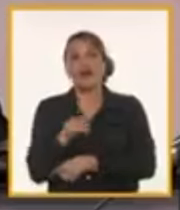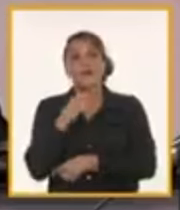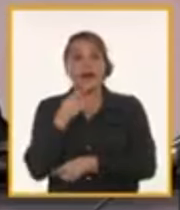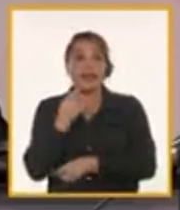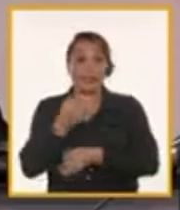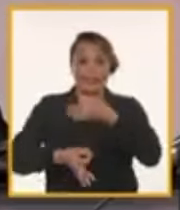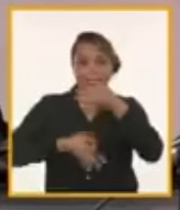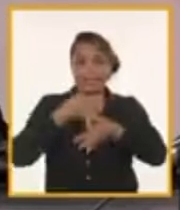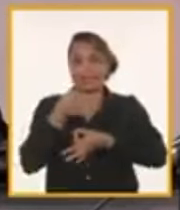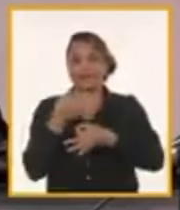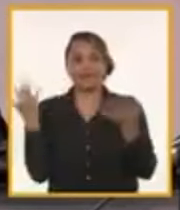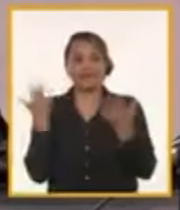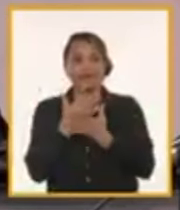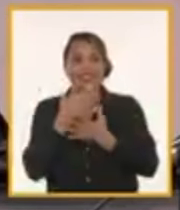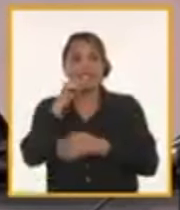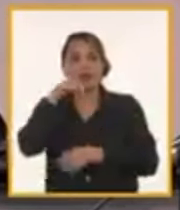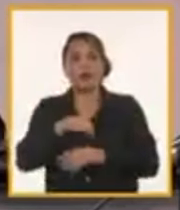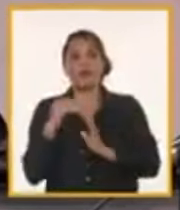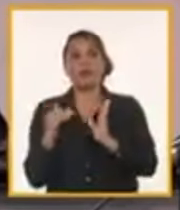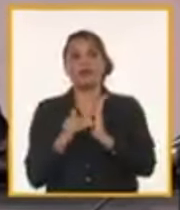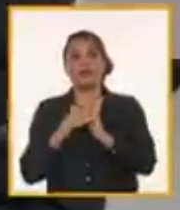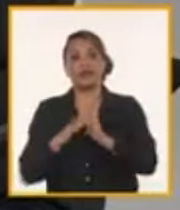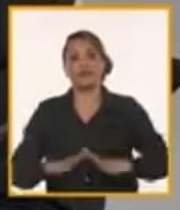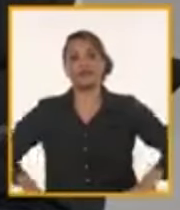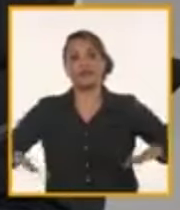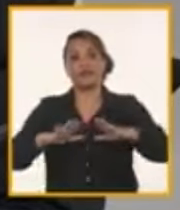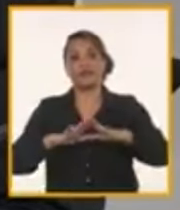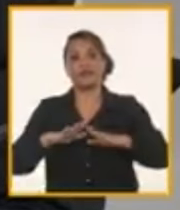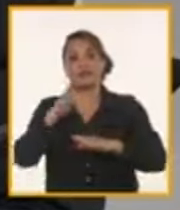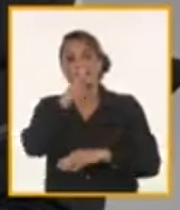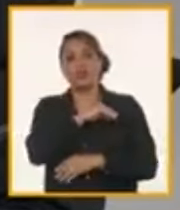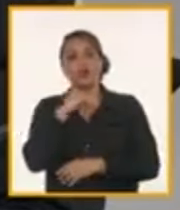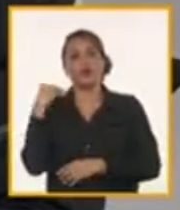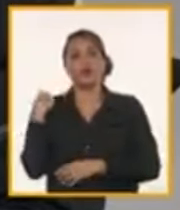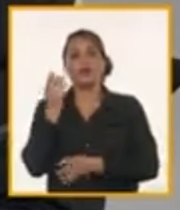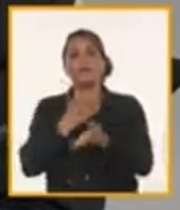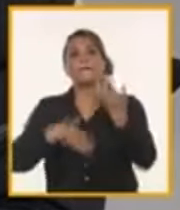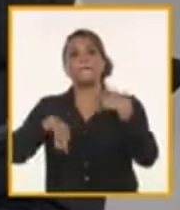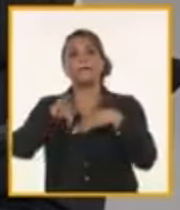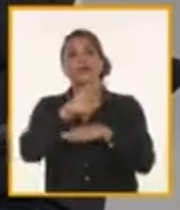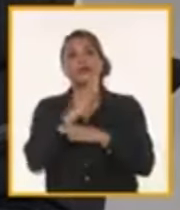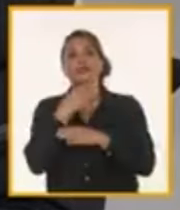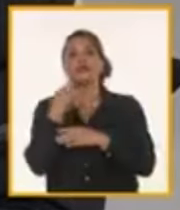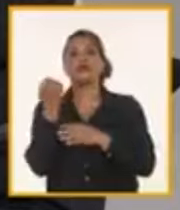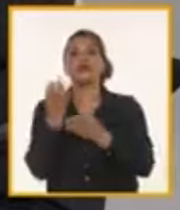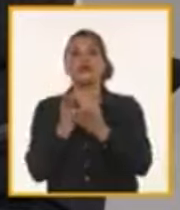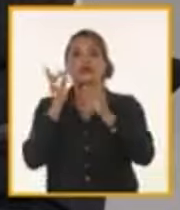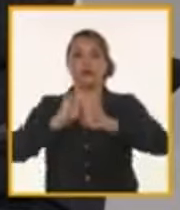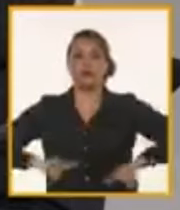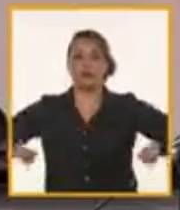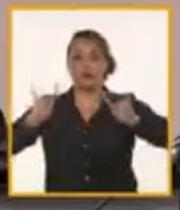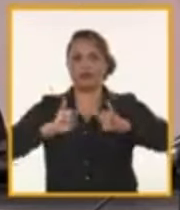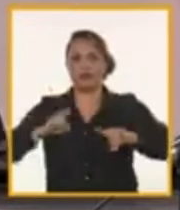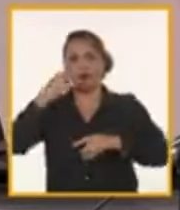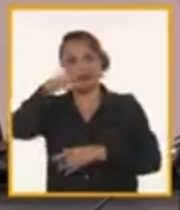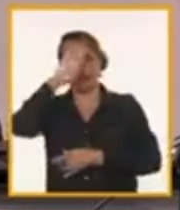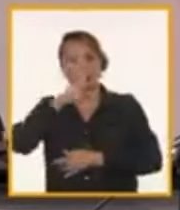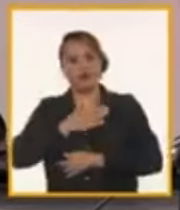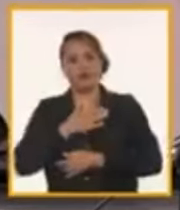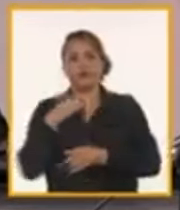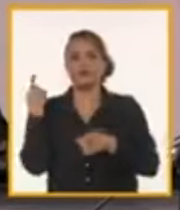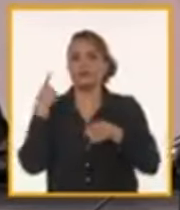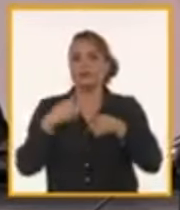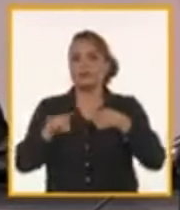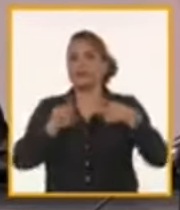tarde en nuestra mesa redonda el dror Walter baluja García ministro de educación superior de nuestro país también me